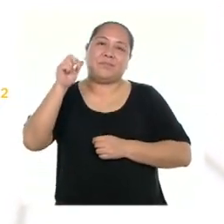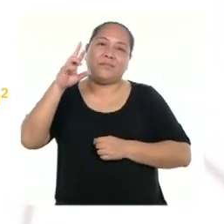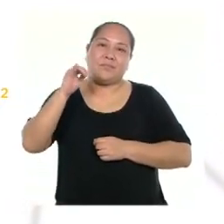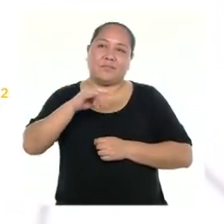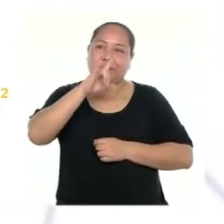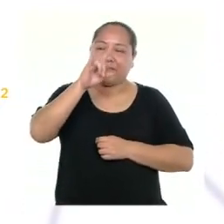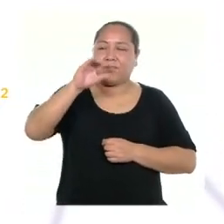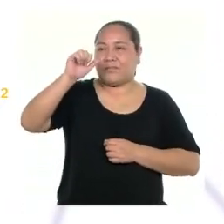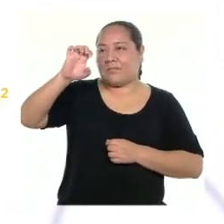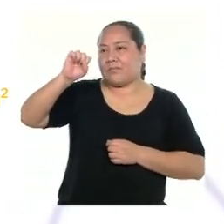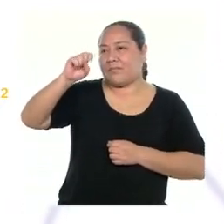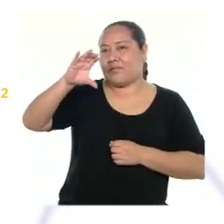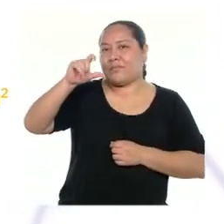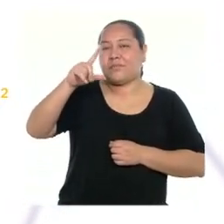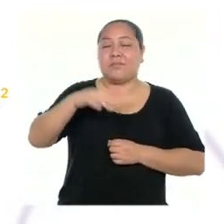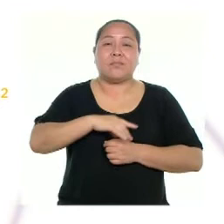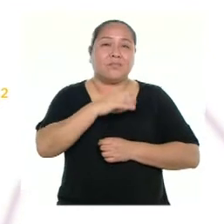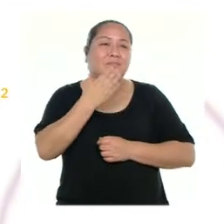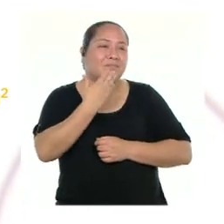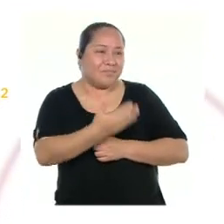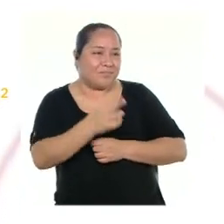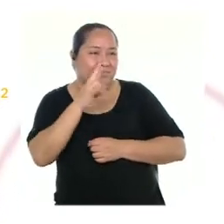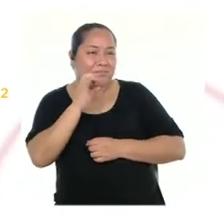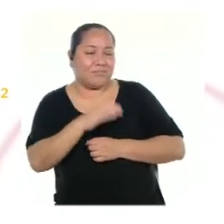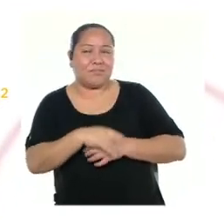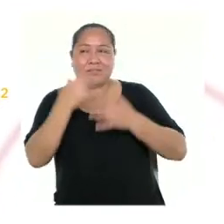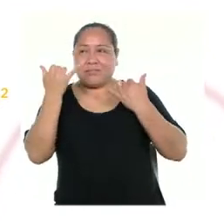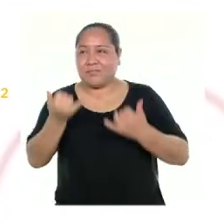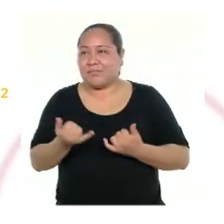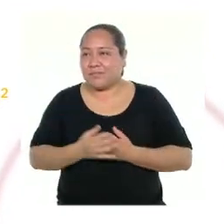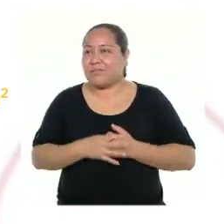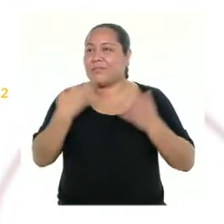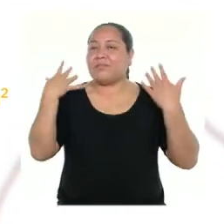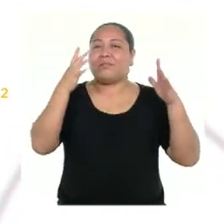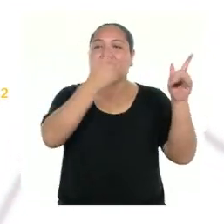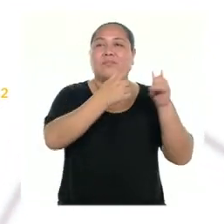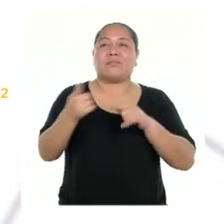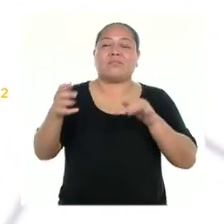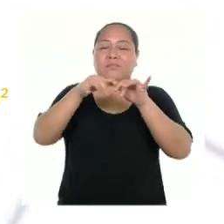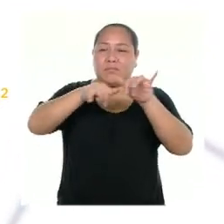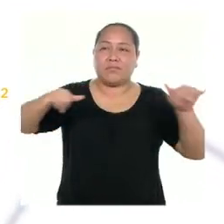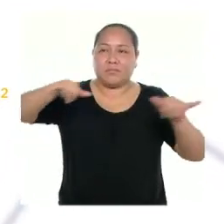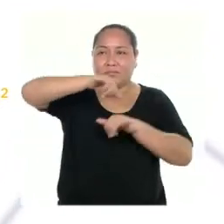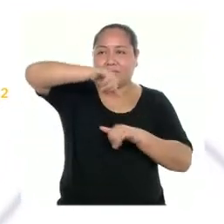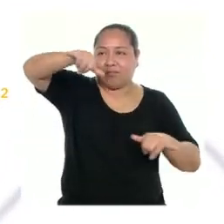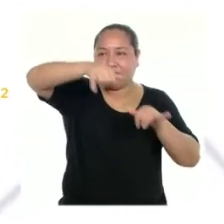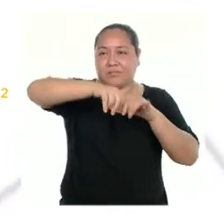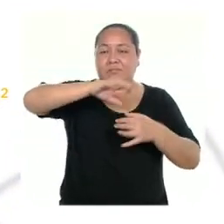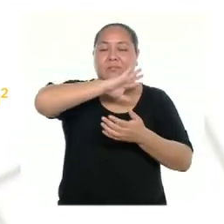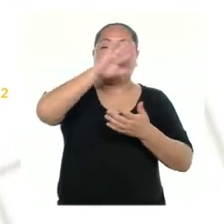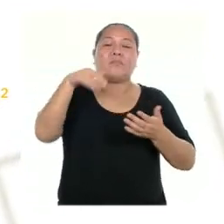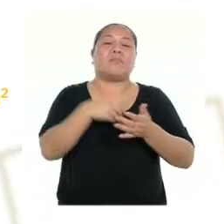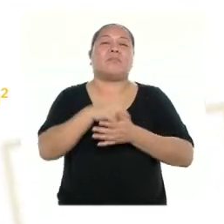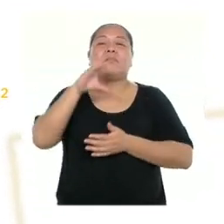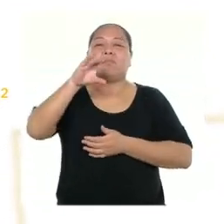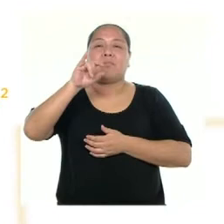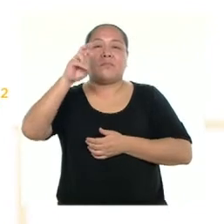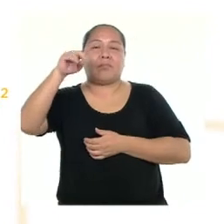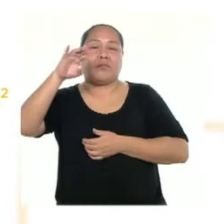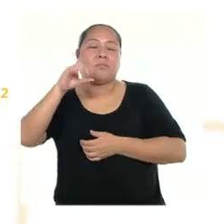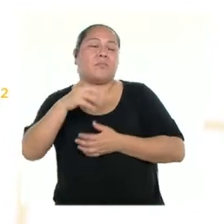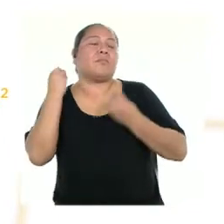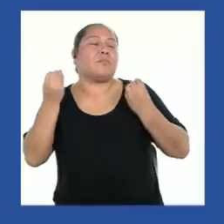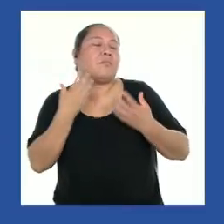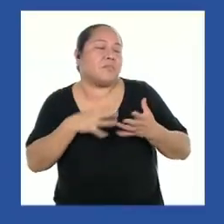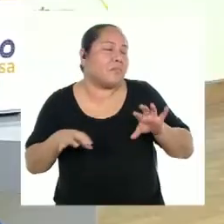escalas. Gracias, Rebot. Ahora ya estamos listos para hallar la medida de la superficie de toda la cuenca. ¿Cómo